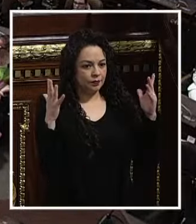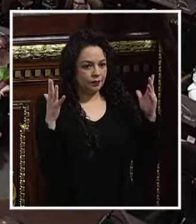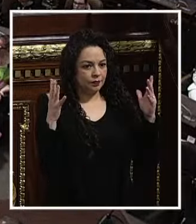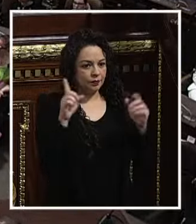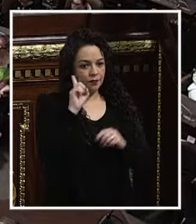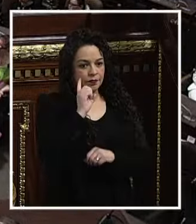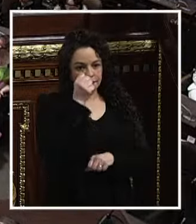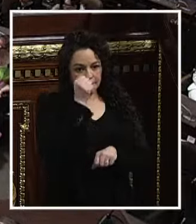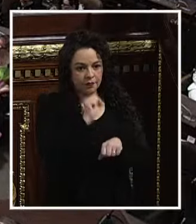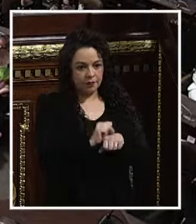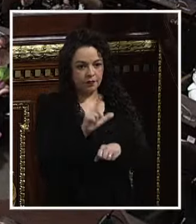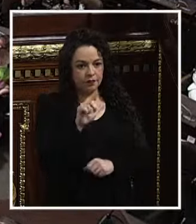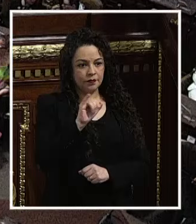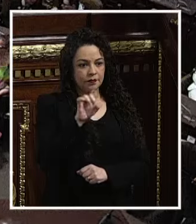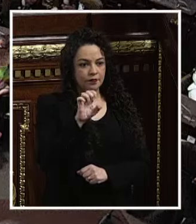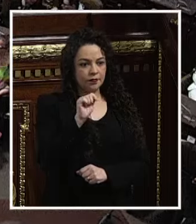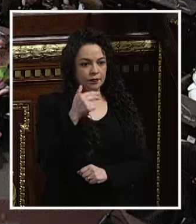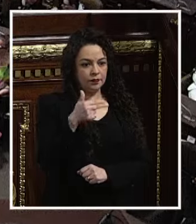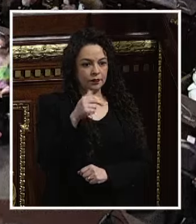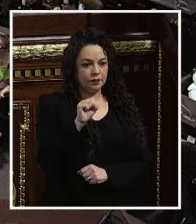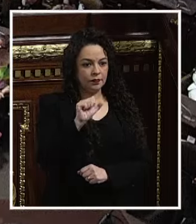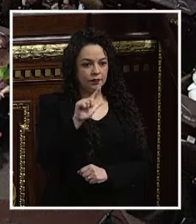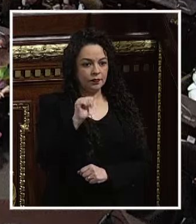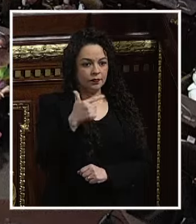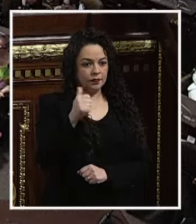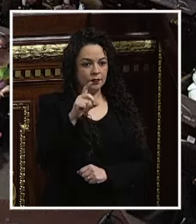Secretaria, Lisette Salgado Viramontes.